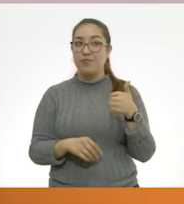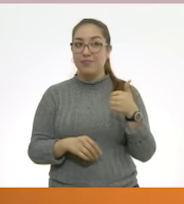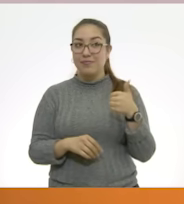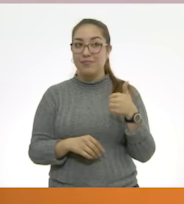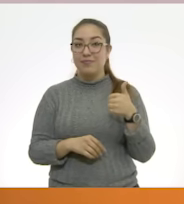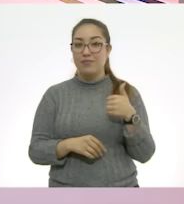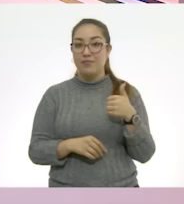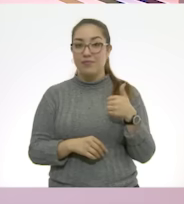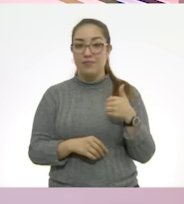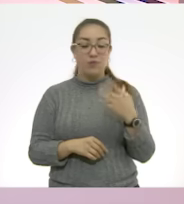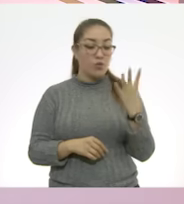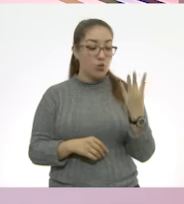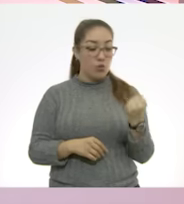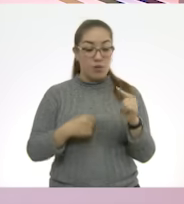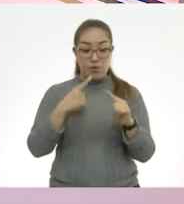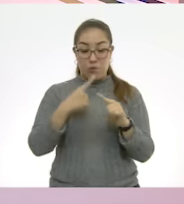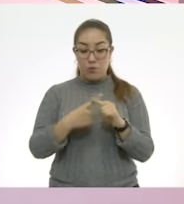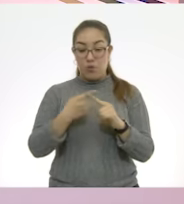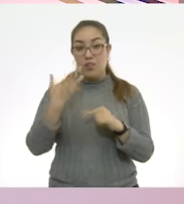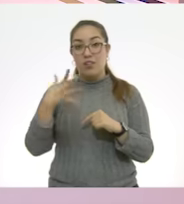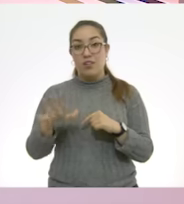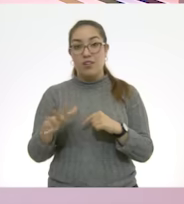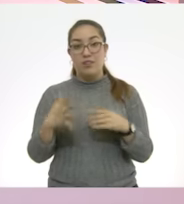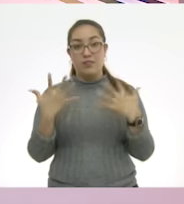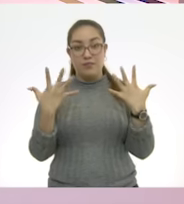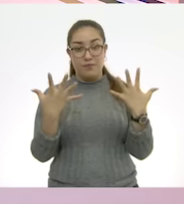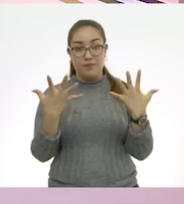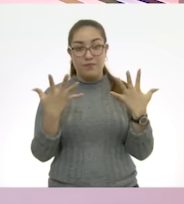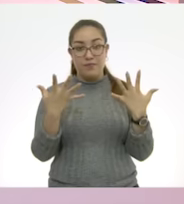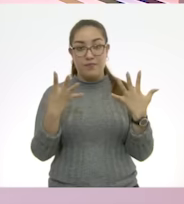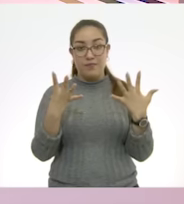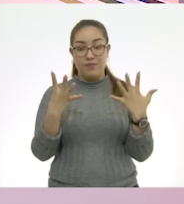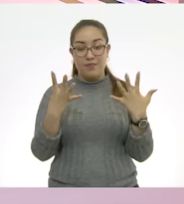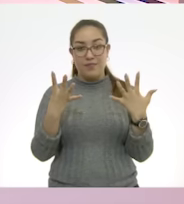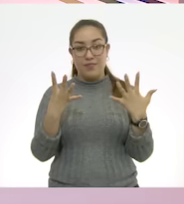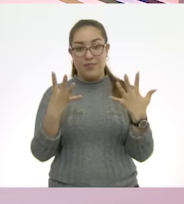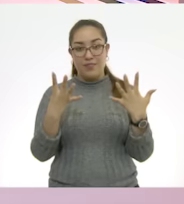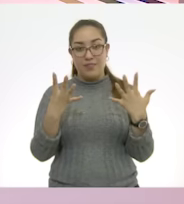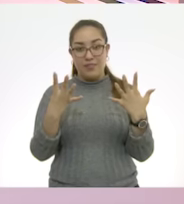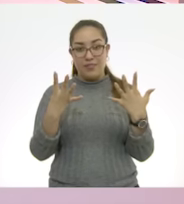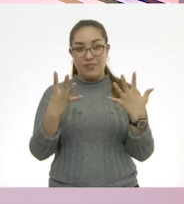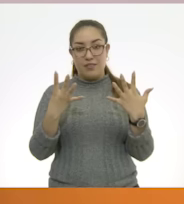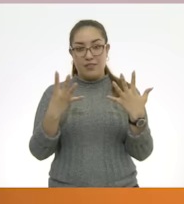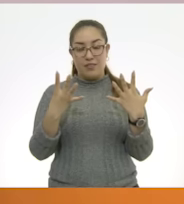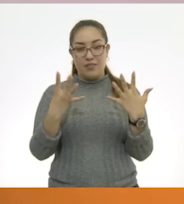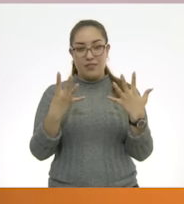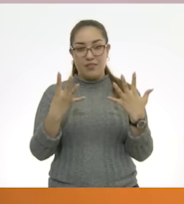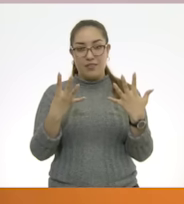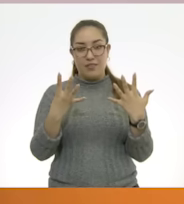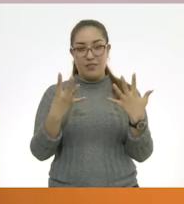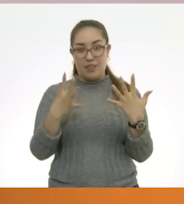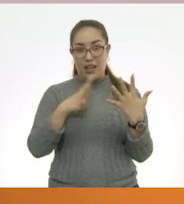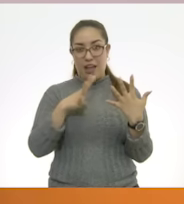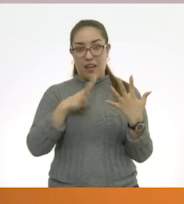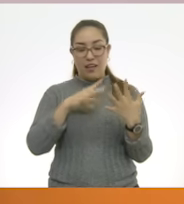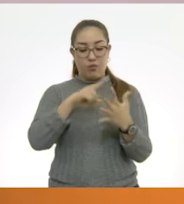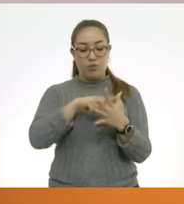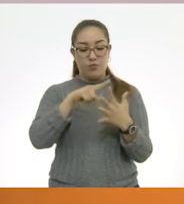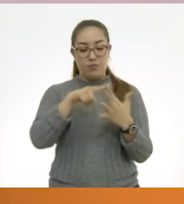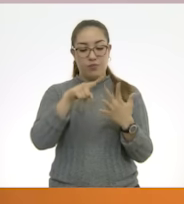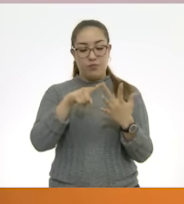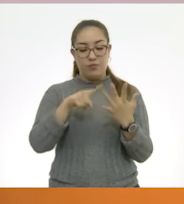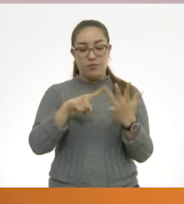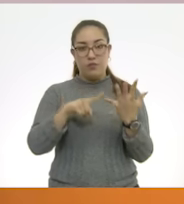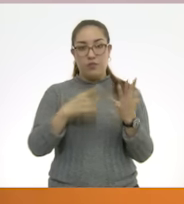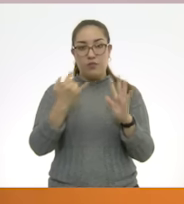36. 9 por 10, ¿cuál sería el dedo 10? El último. ¿El 9 último? Por 10. 9 tienes por 10. 1, 2, 3, 4,